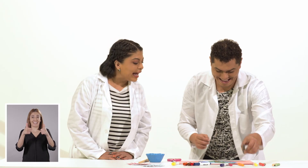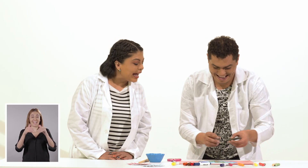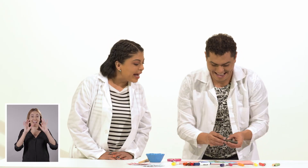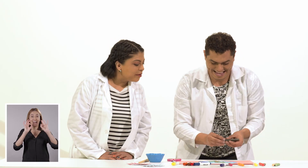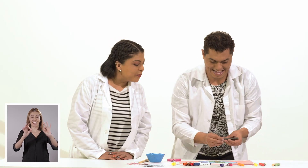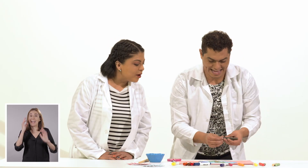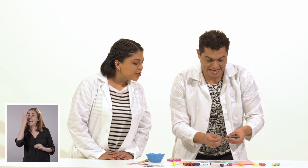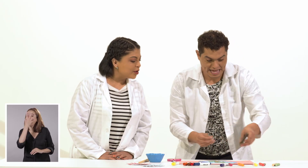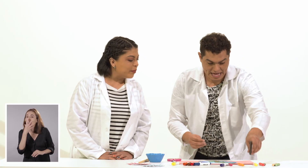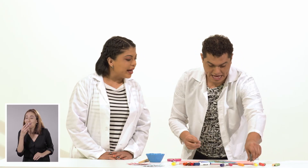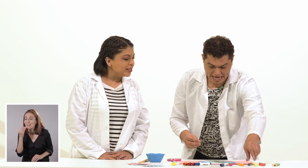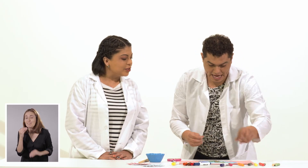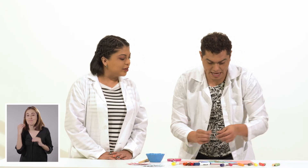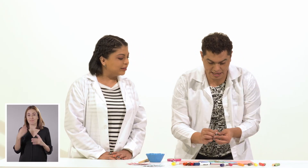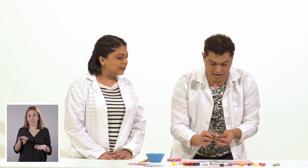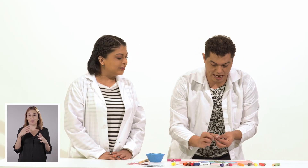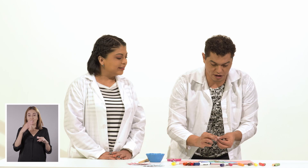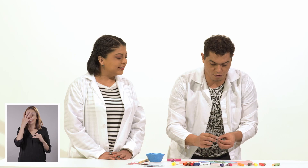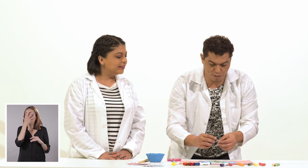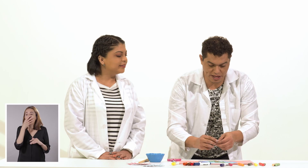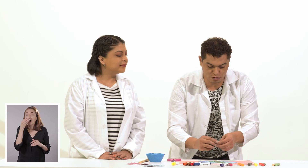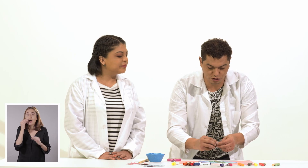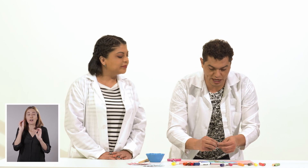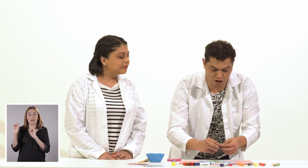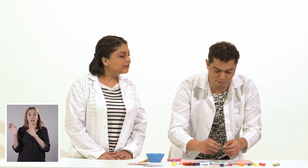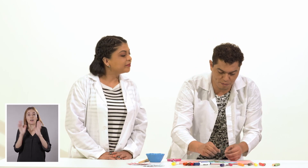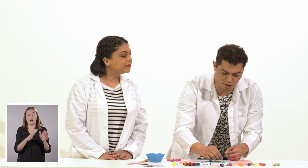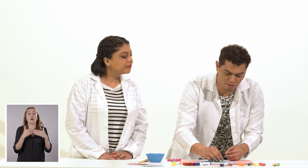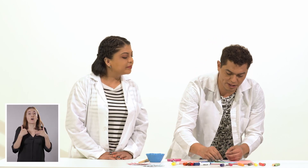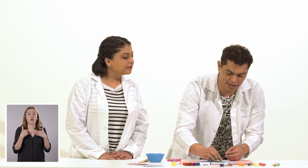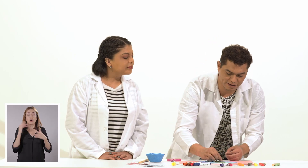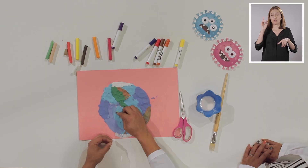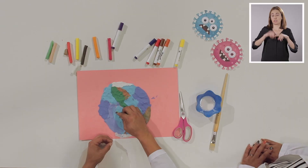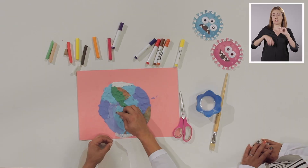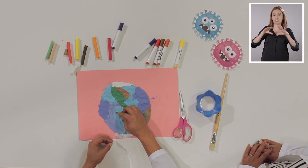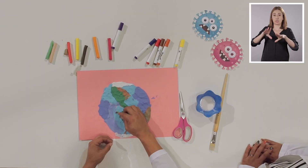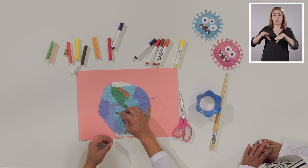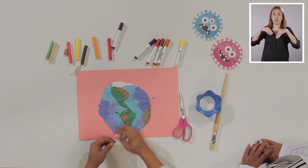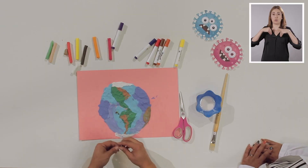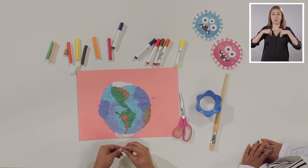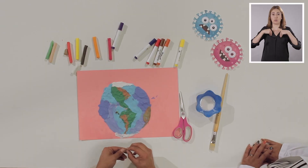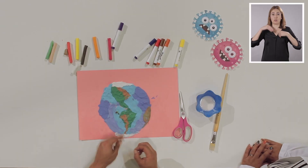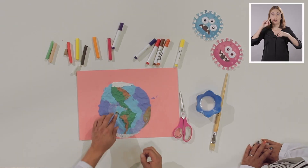Quedando hermoso, Pancho. Y como me dijo usted, no me puedo olvidar de mis